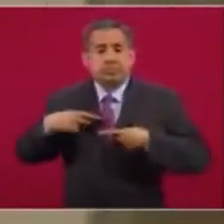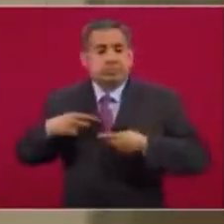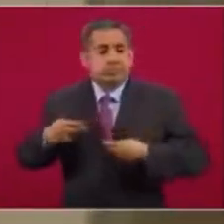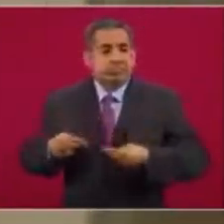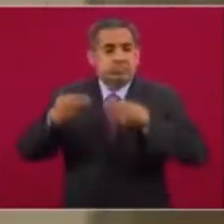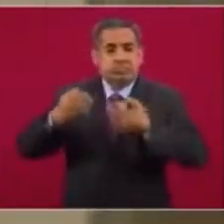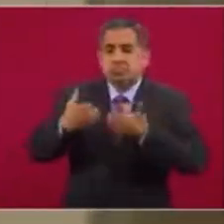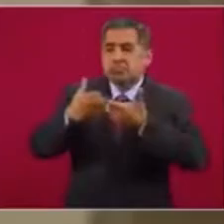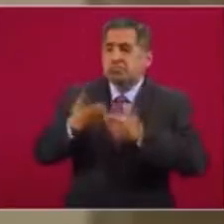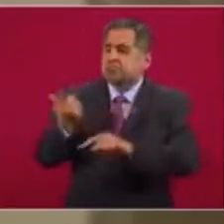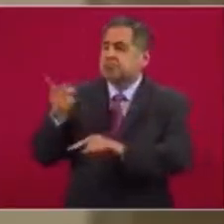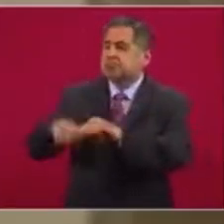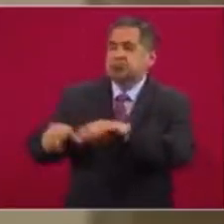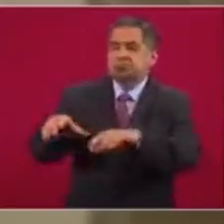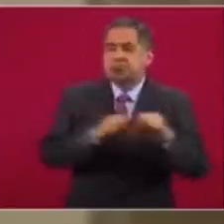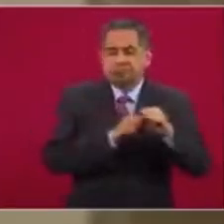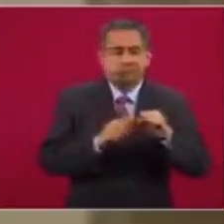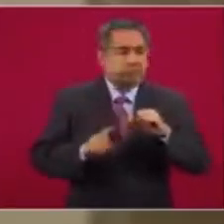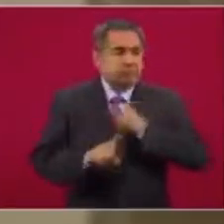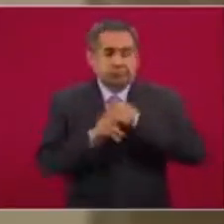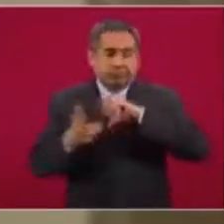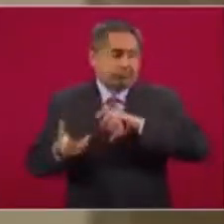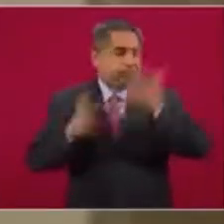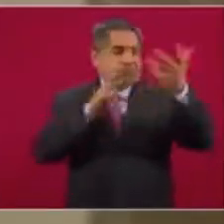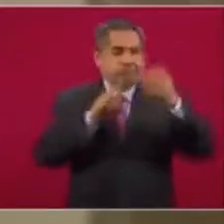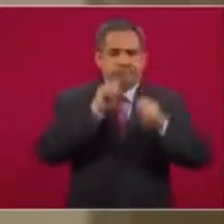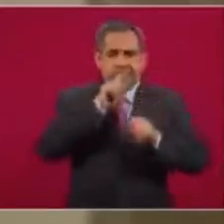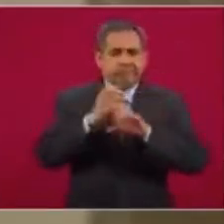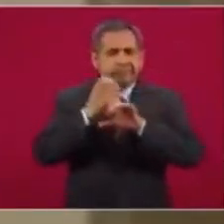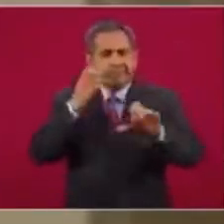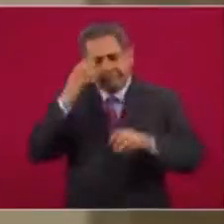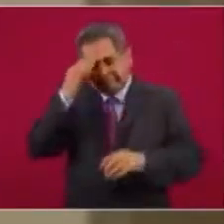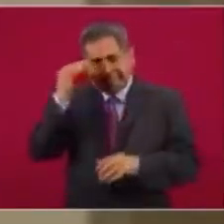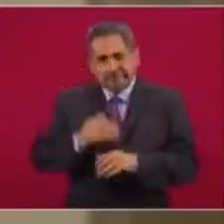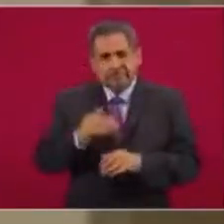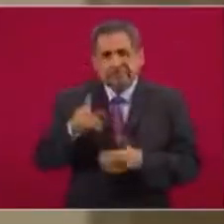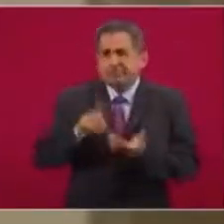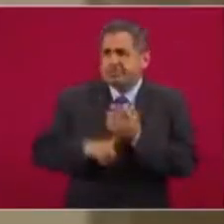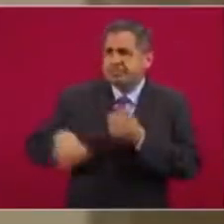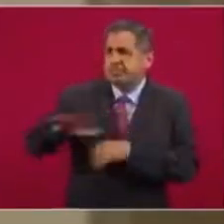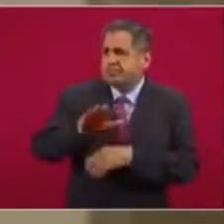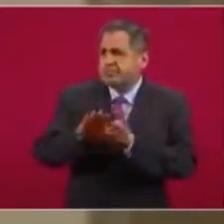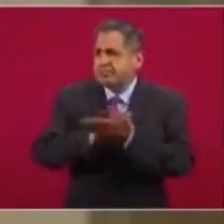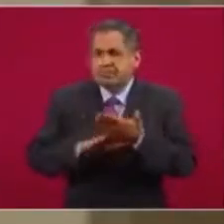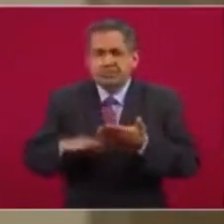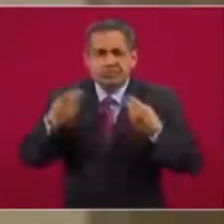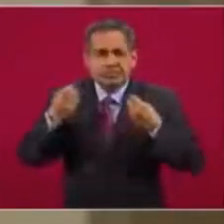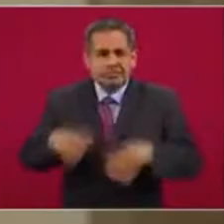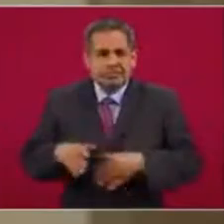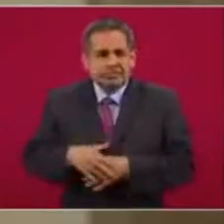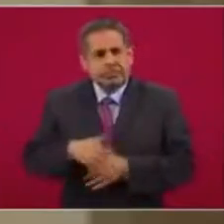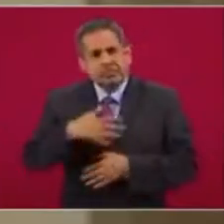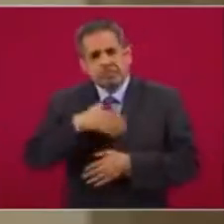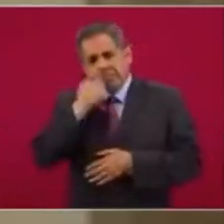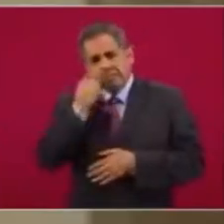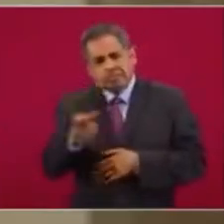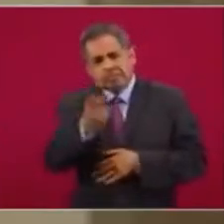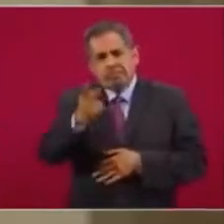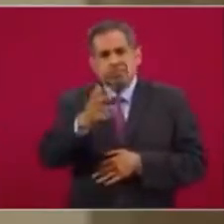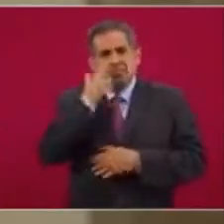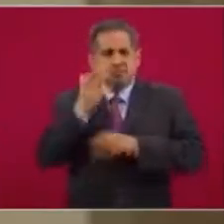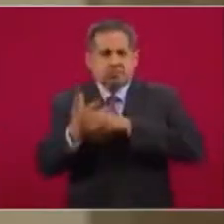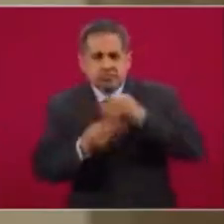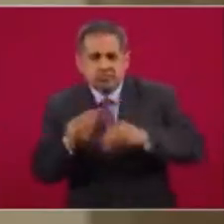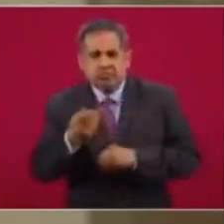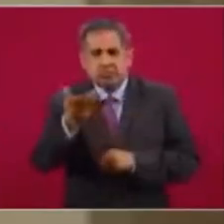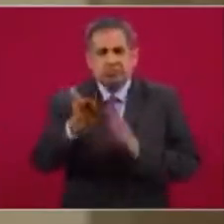comerciantes y que generó un colapso en el transporte público, dejando varados a los más humildes. Hoy más que una pregunta, señor presidente, quisiera